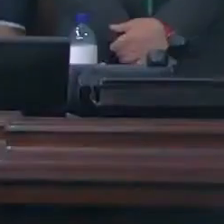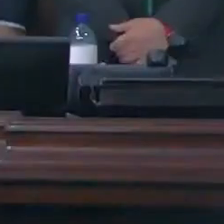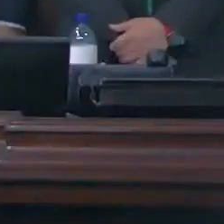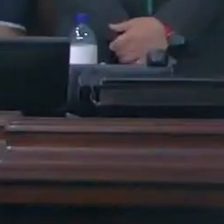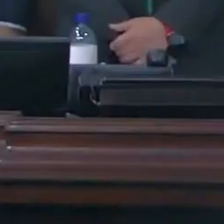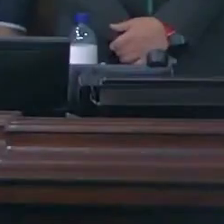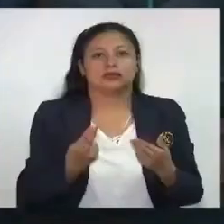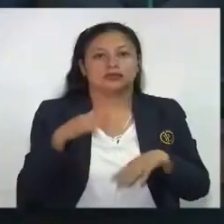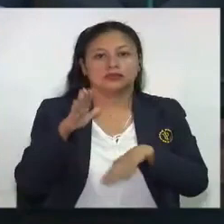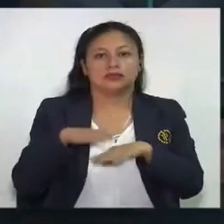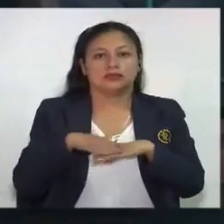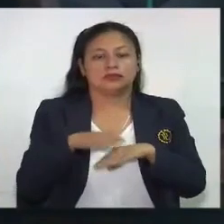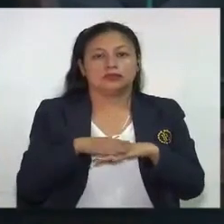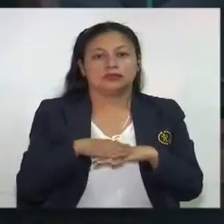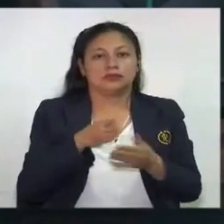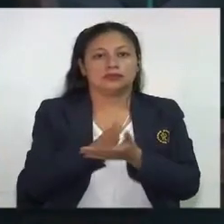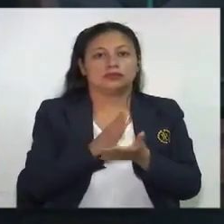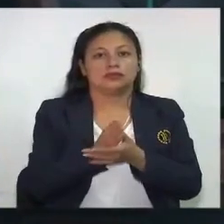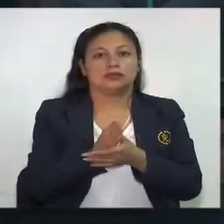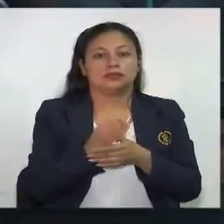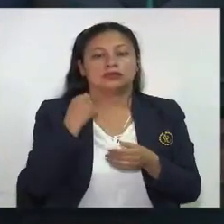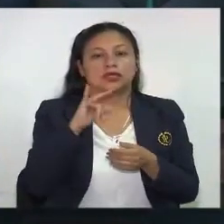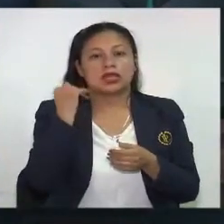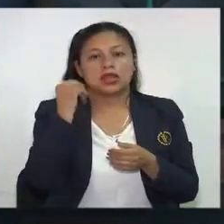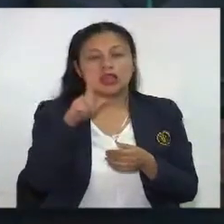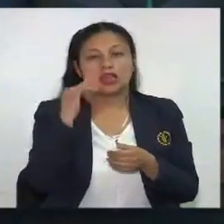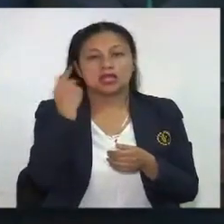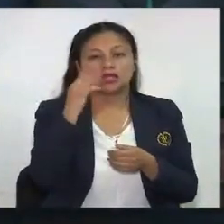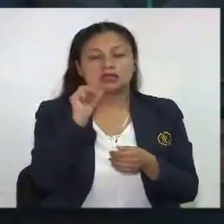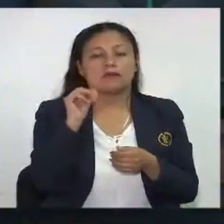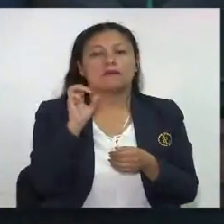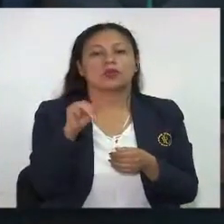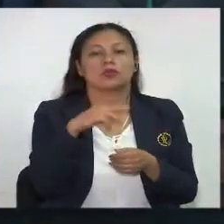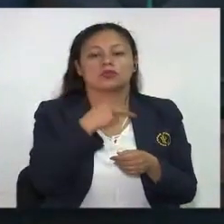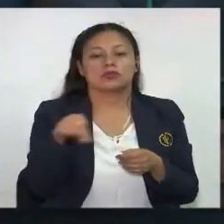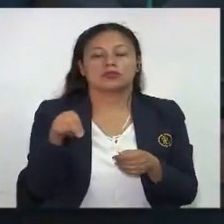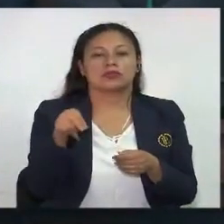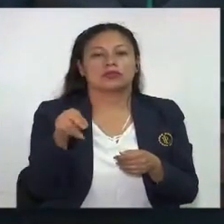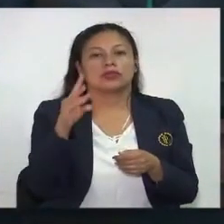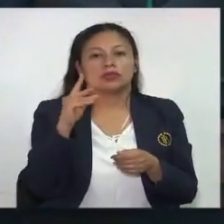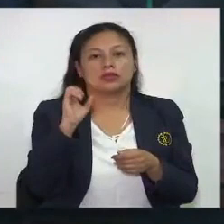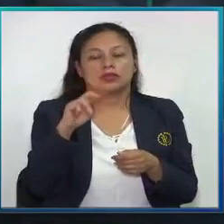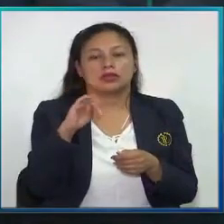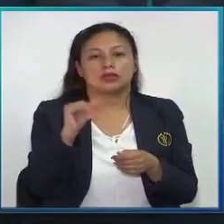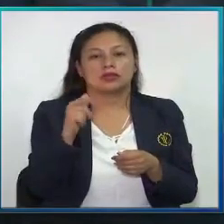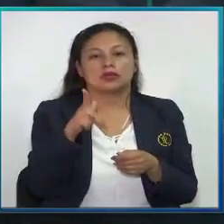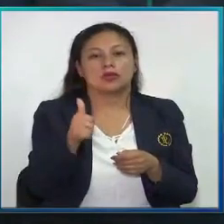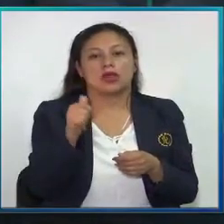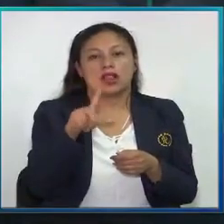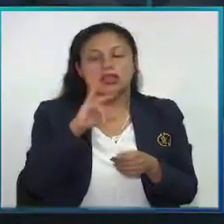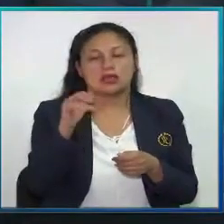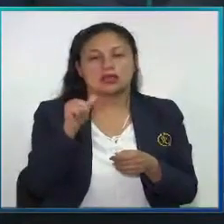que se recibió la notificación de la Facultad de Derecho de la Universidad del Istmo, en donde se nombra como decano al licenciado